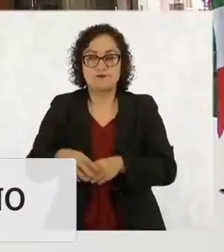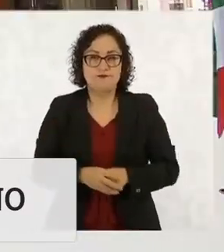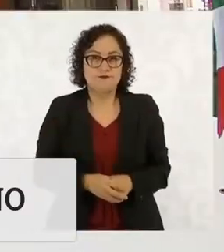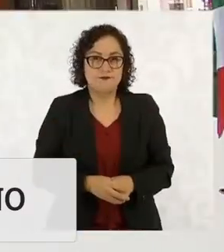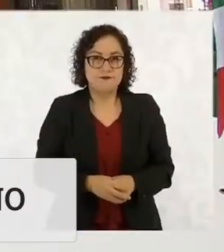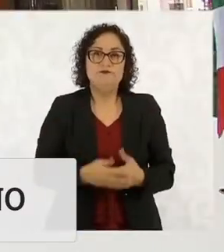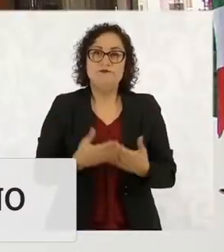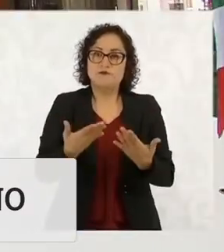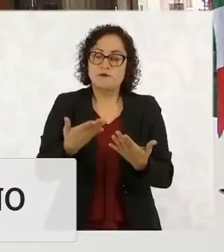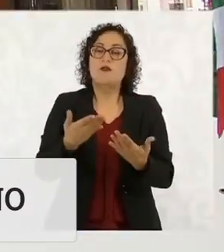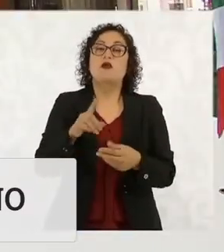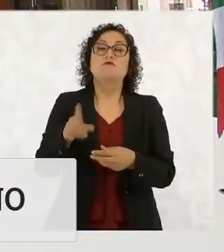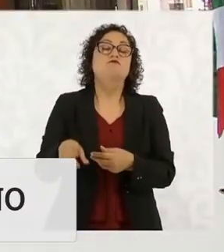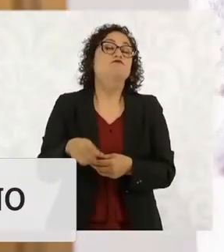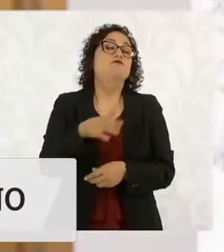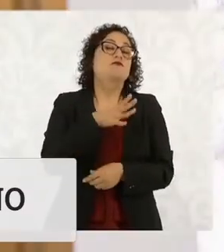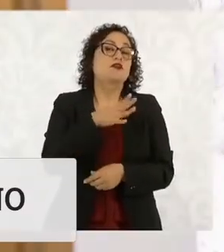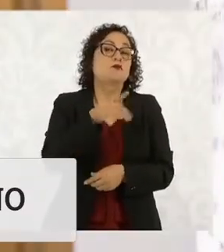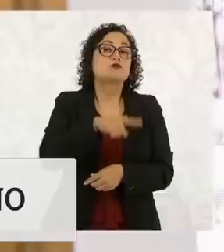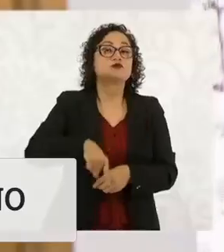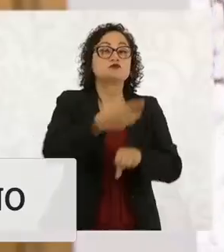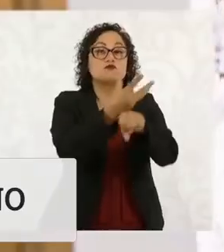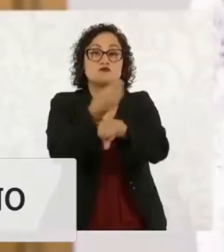dando mantenimiento a